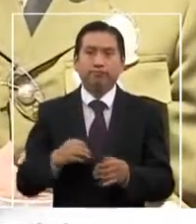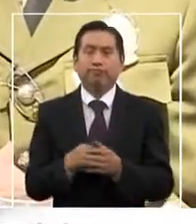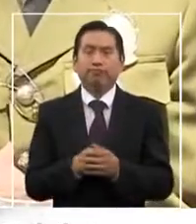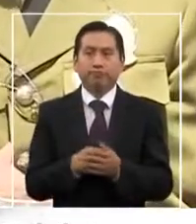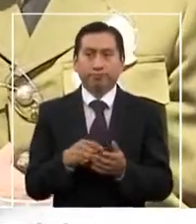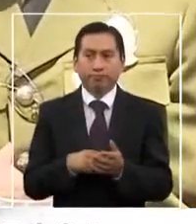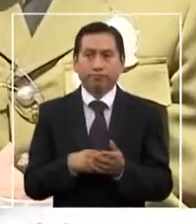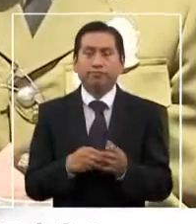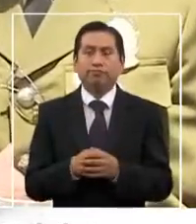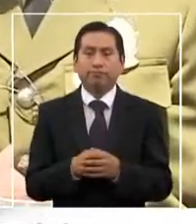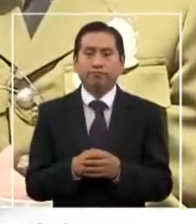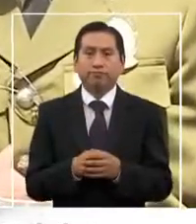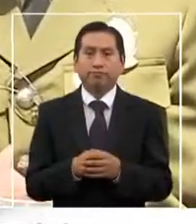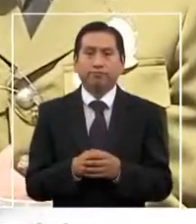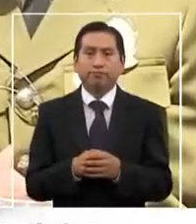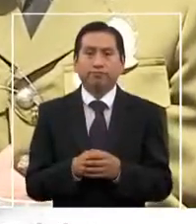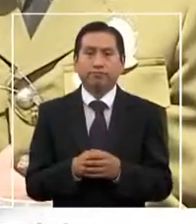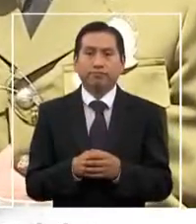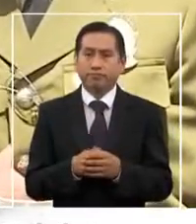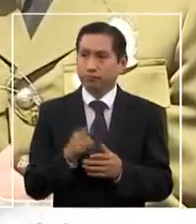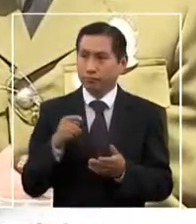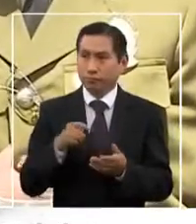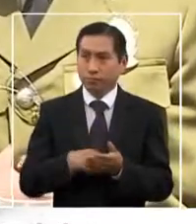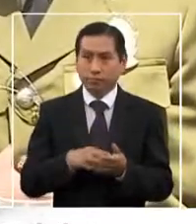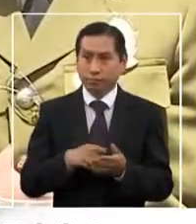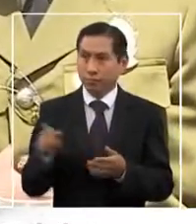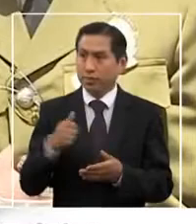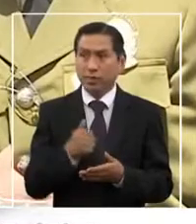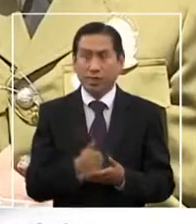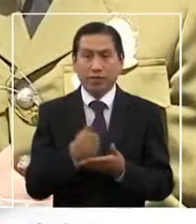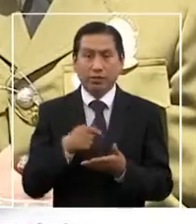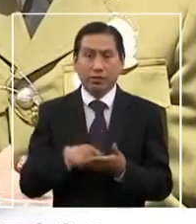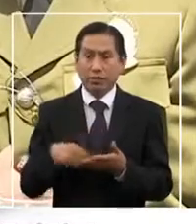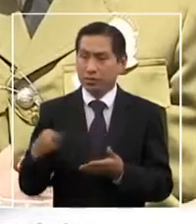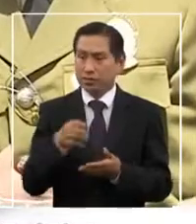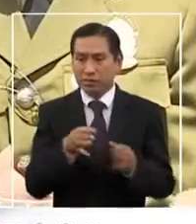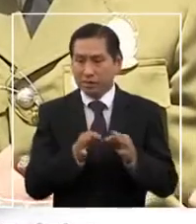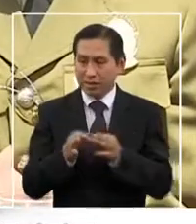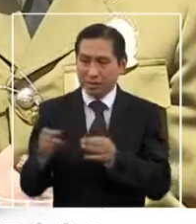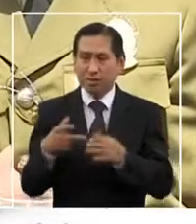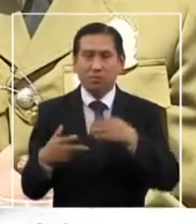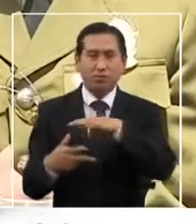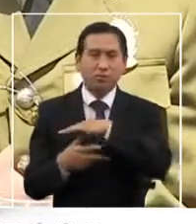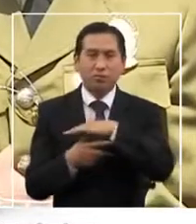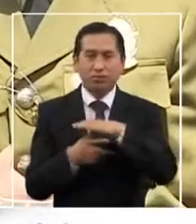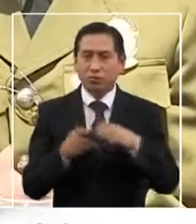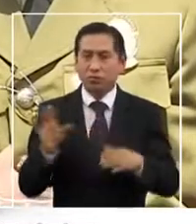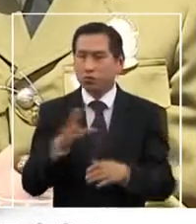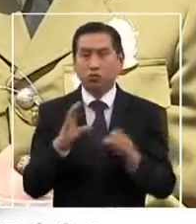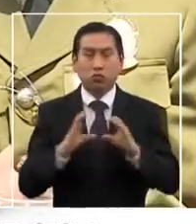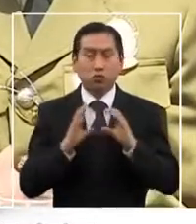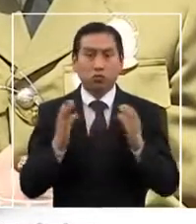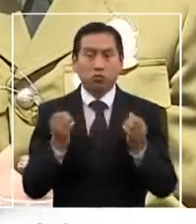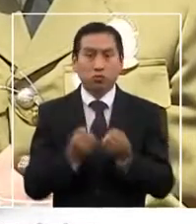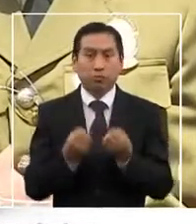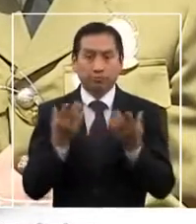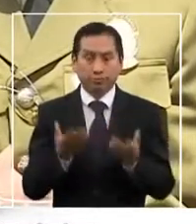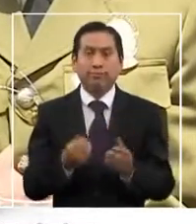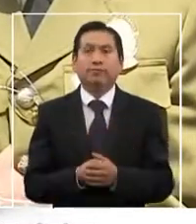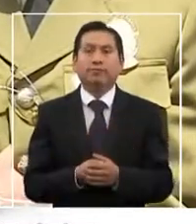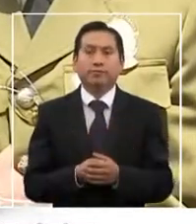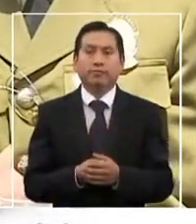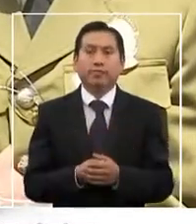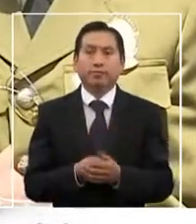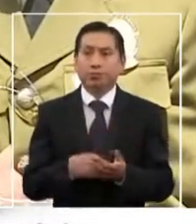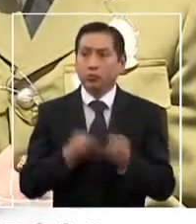decirle, coronel, que para esto va a ayudar a reparar los helicópteros, a darles cursos a ustedes,